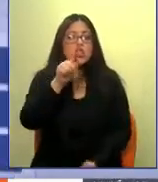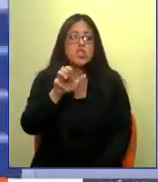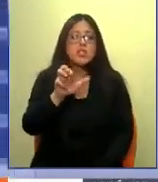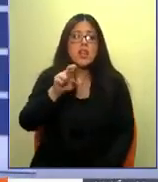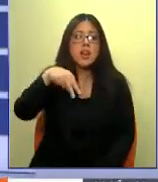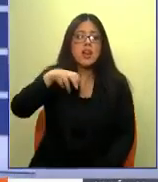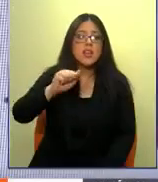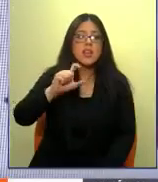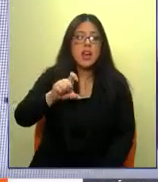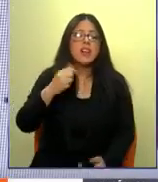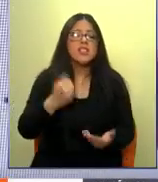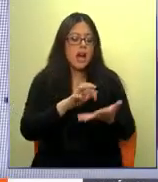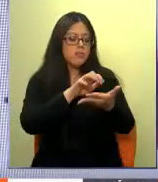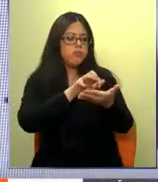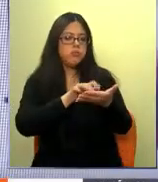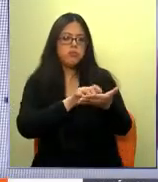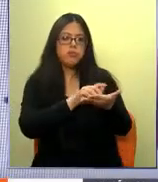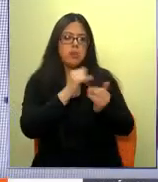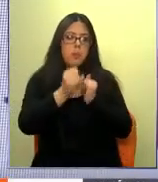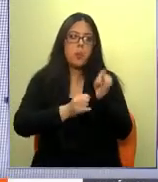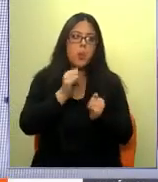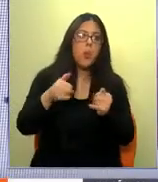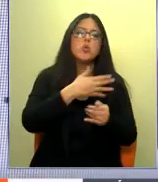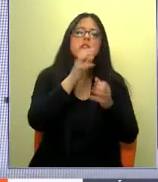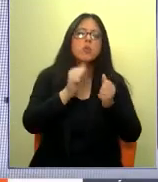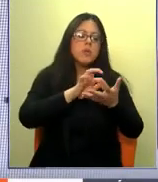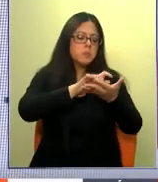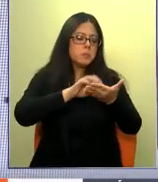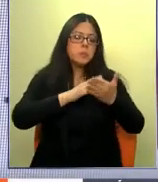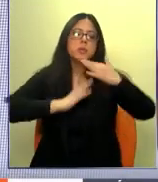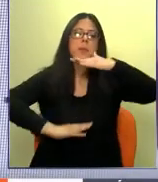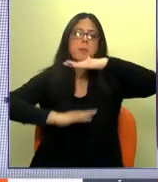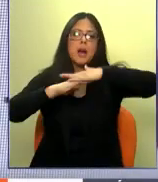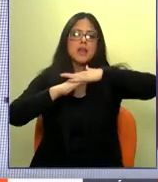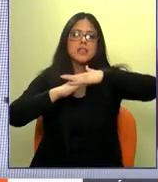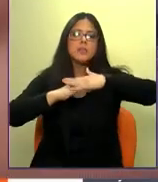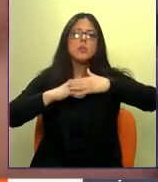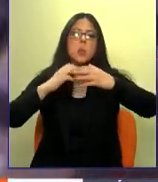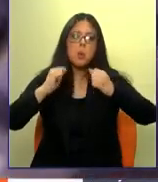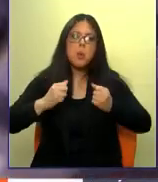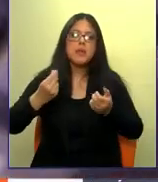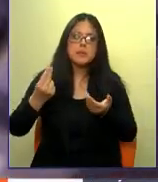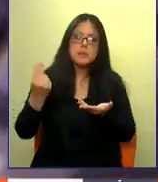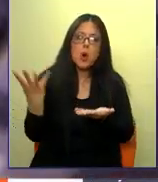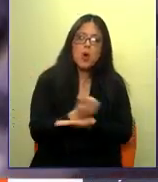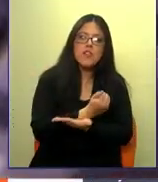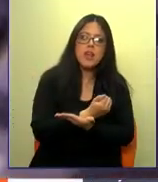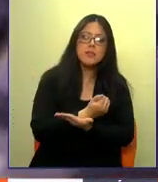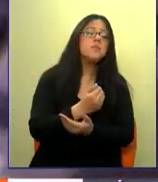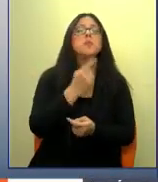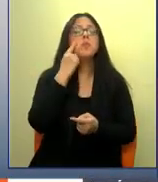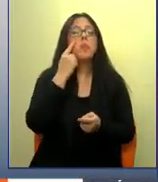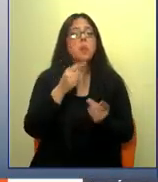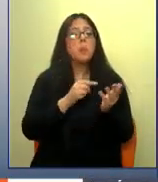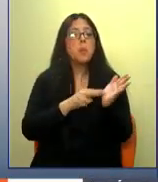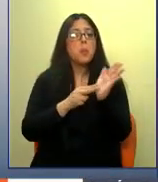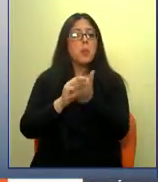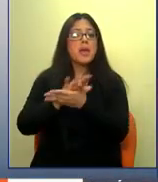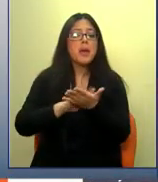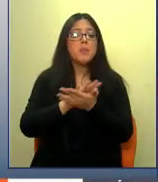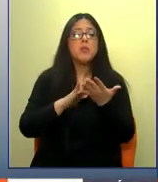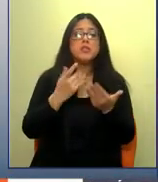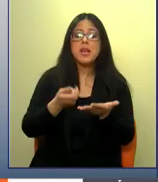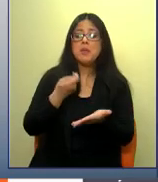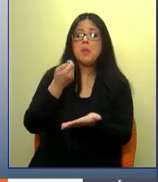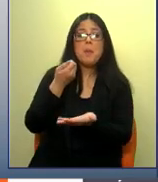lanzó una calculadora online. Allí usted podrá calcular el máximo que le pueden cobrar. Veamos un ejemplo. Si usted pidió un crédito de